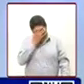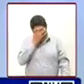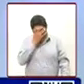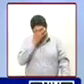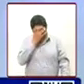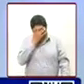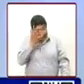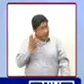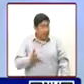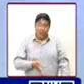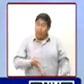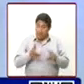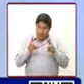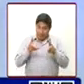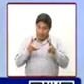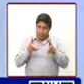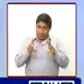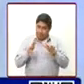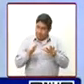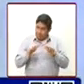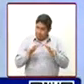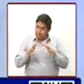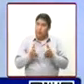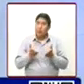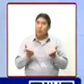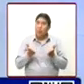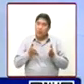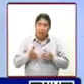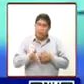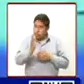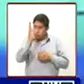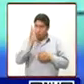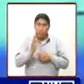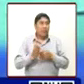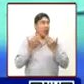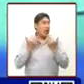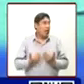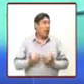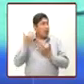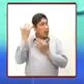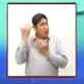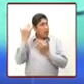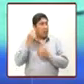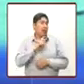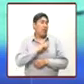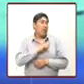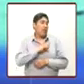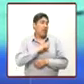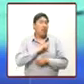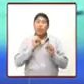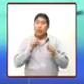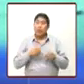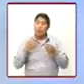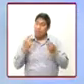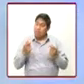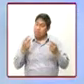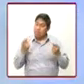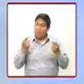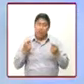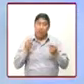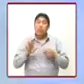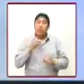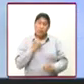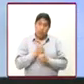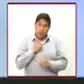Estas imágenes evidentemente te dan una pista, ¿no es cierto?, de por dónde se estaban yendo. Ahora se espera que DIPROVE, que la policía puedan agilizar